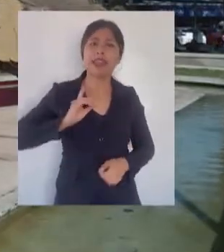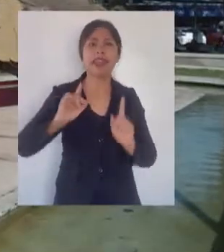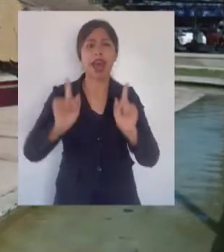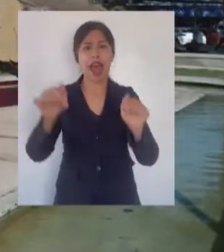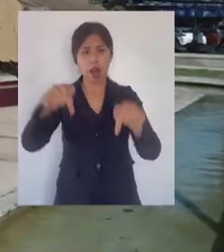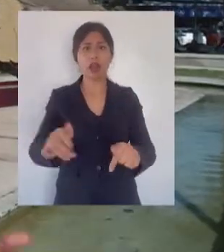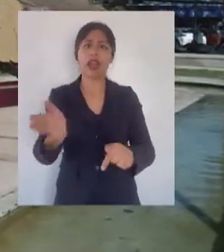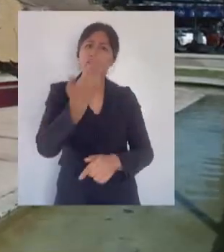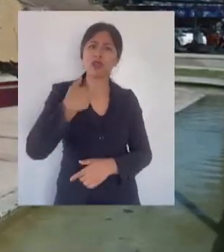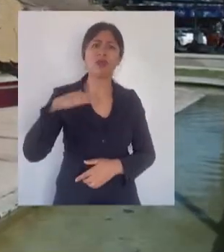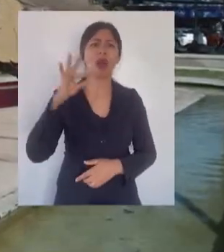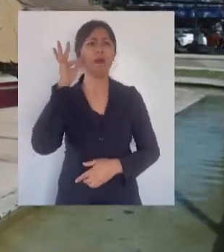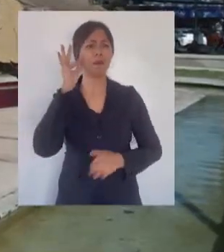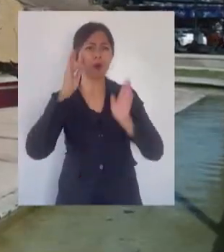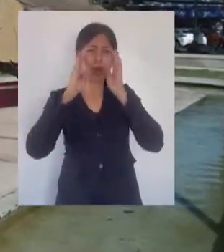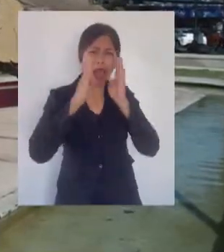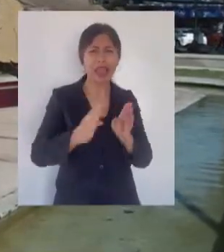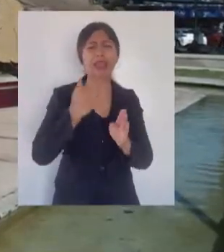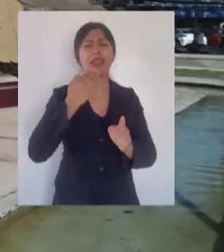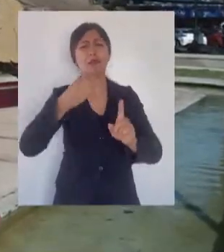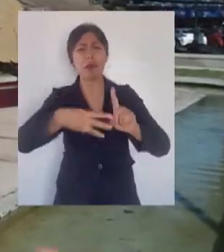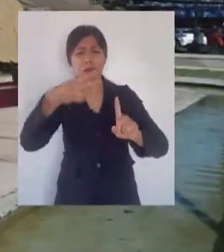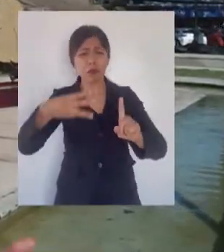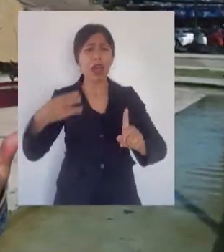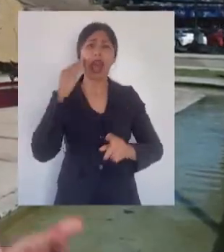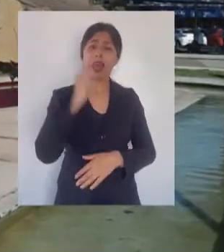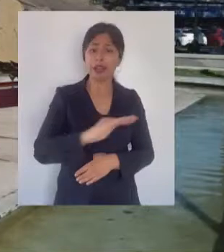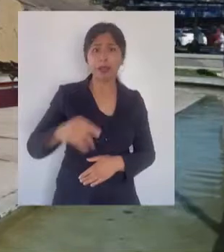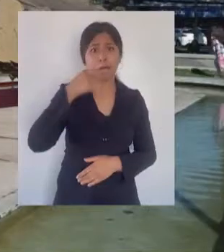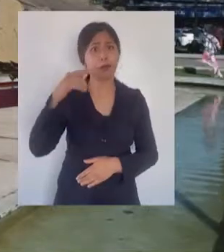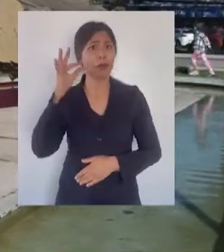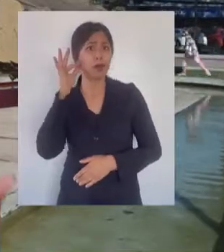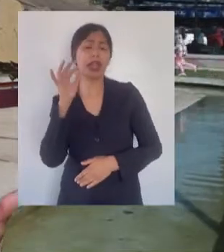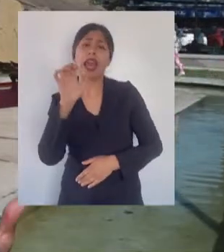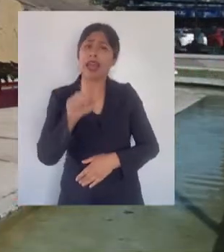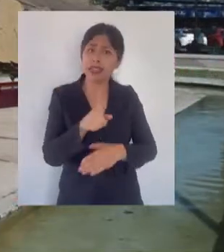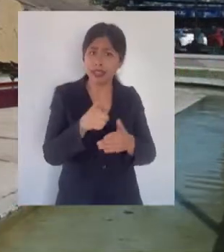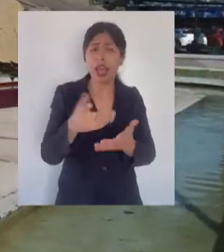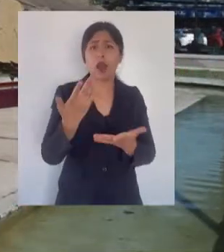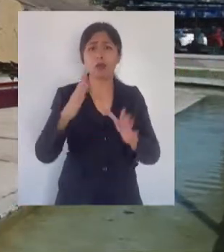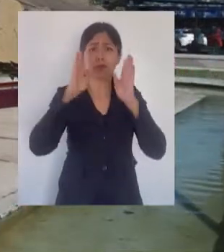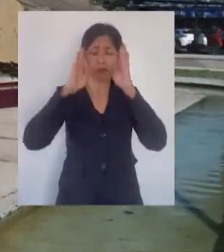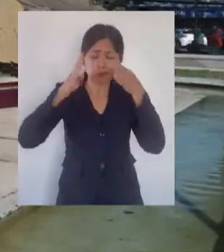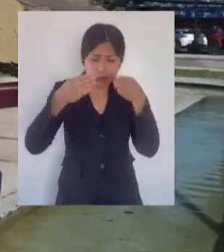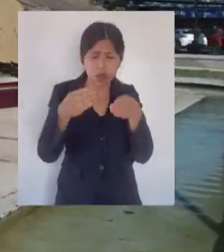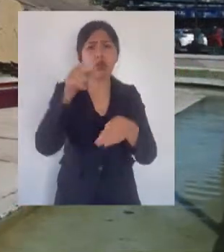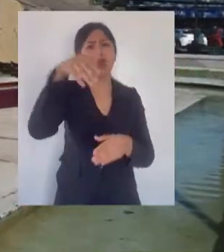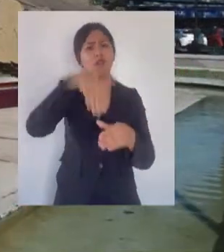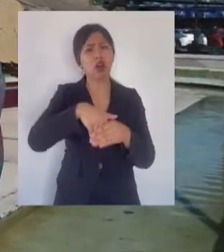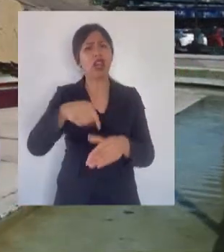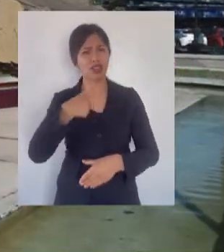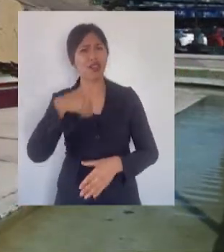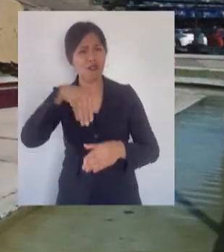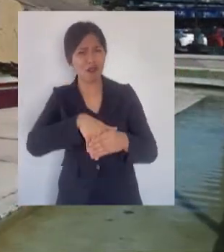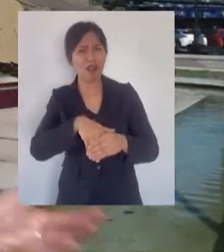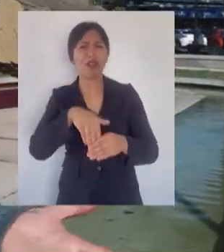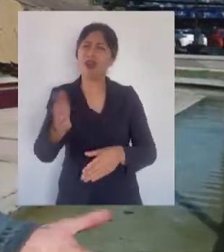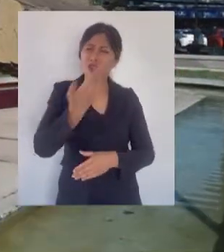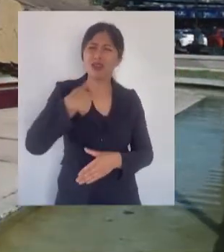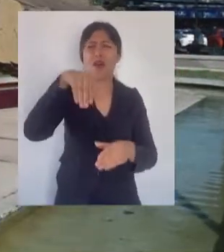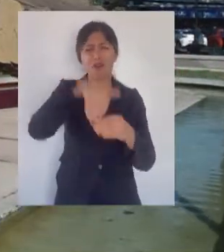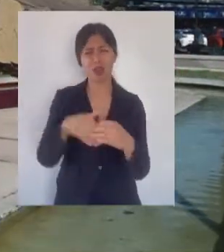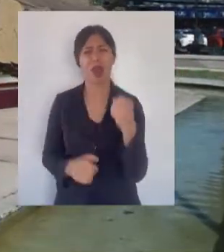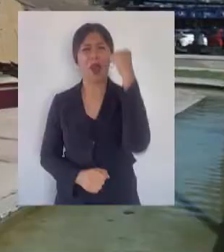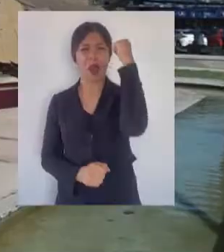las mujeres las disidencias sexuales los niños niñas y niñas con condición del especto autista tú votas yo voto